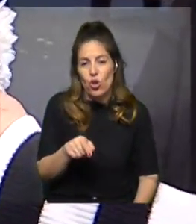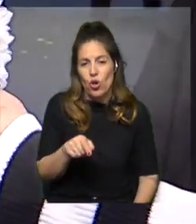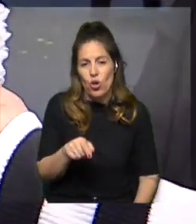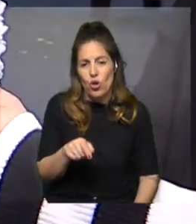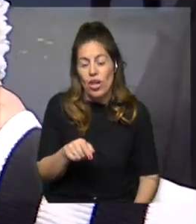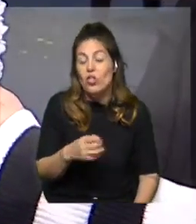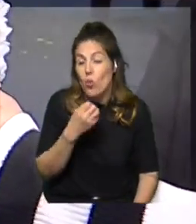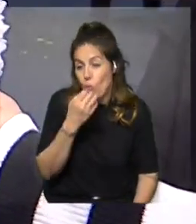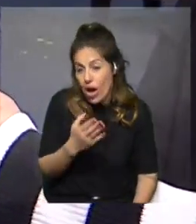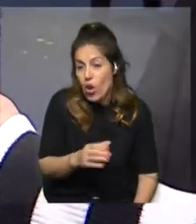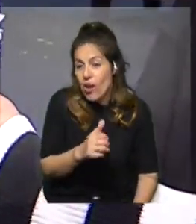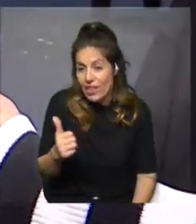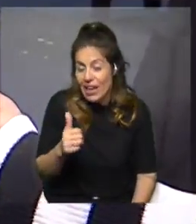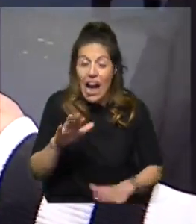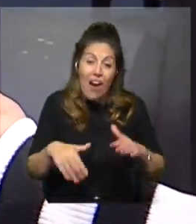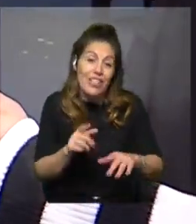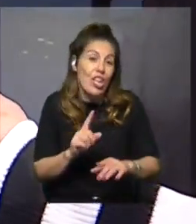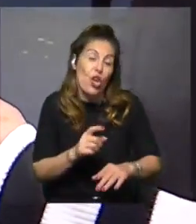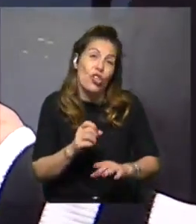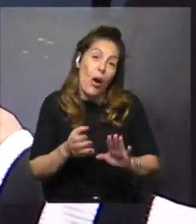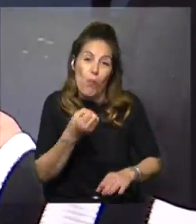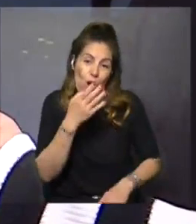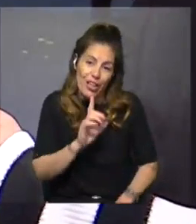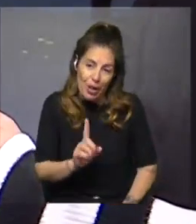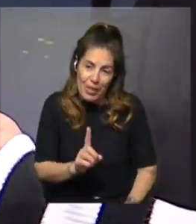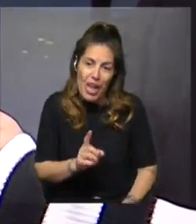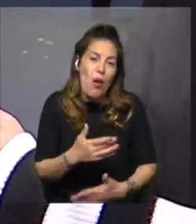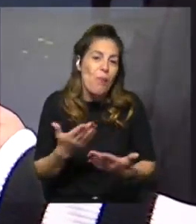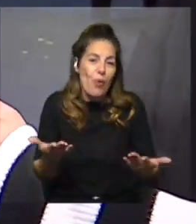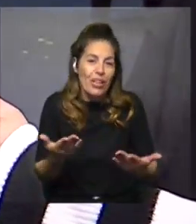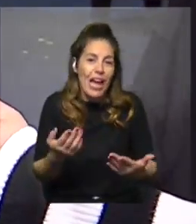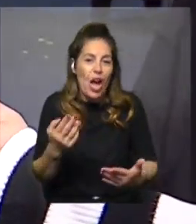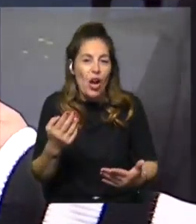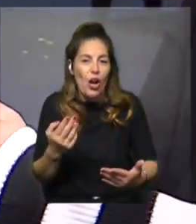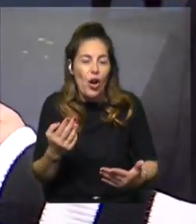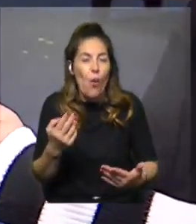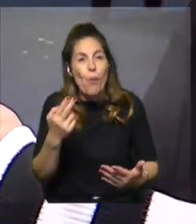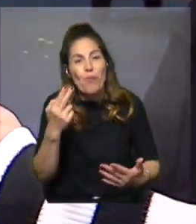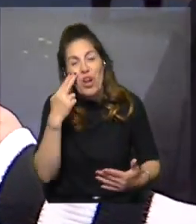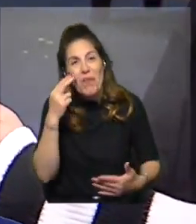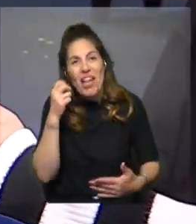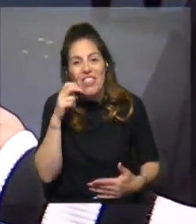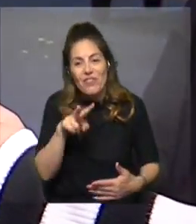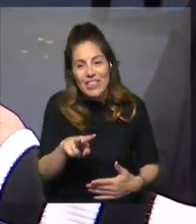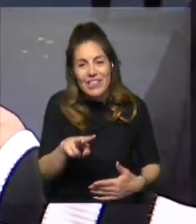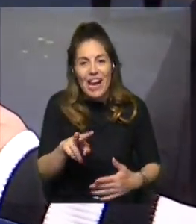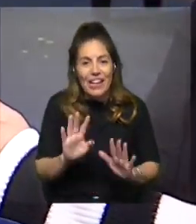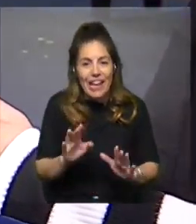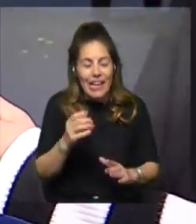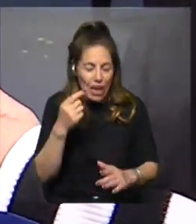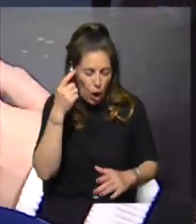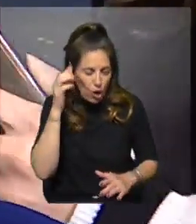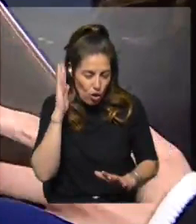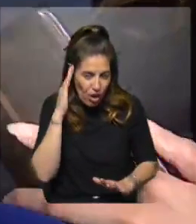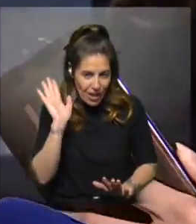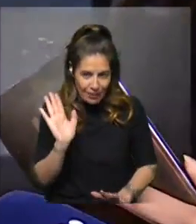una ventaja y a veces una desventaja también, porque hay un problema de óptica allí que hay que tener presente.